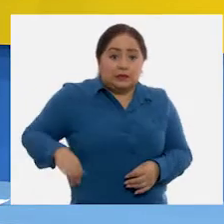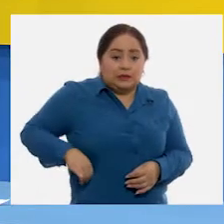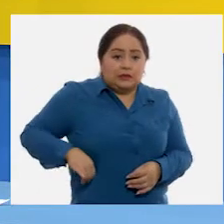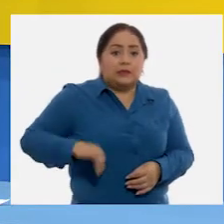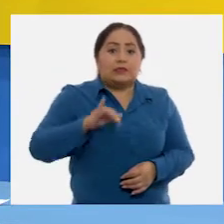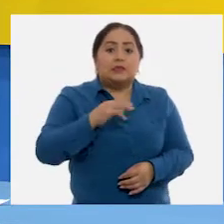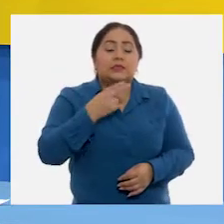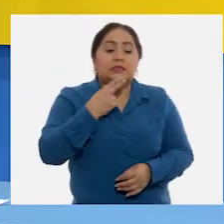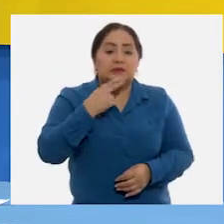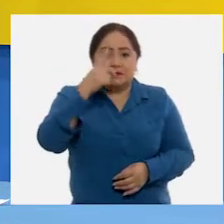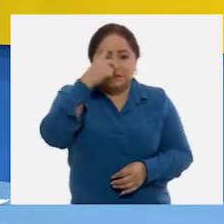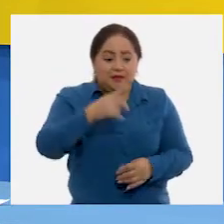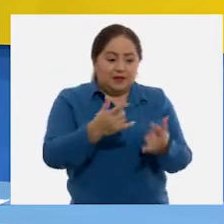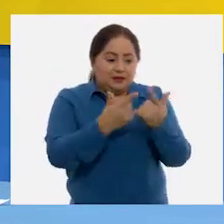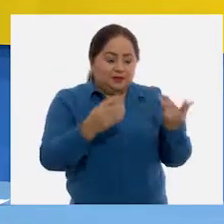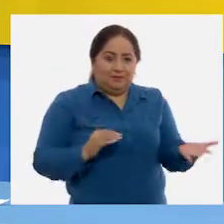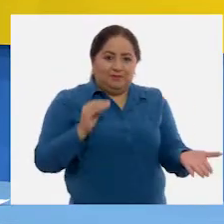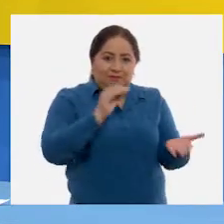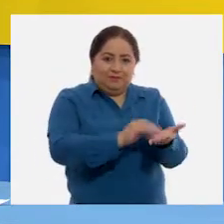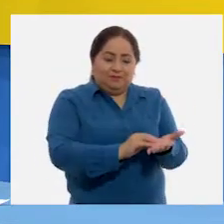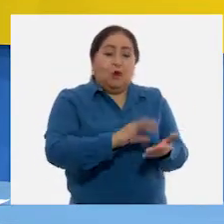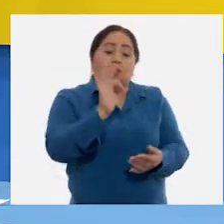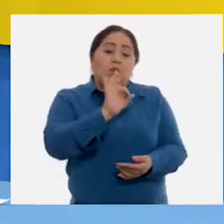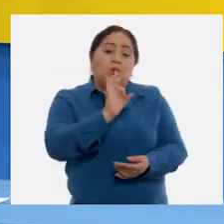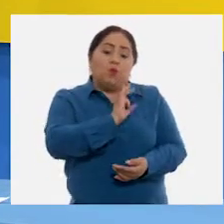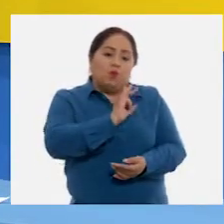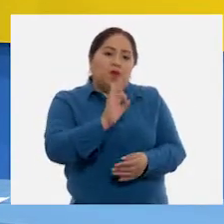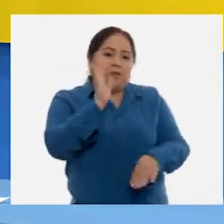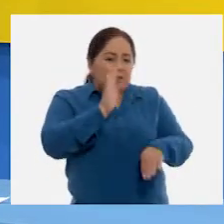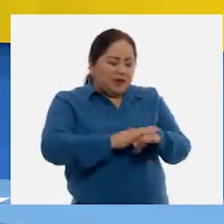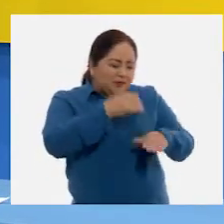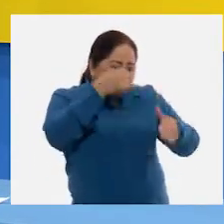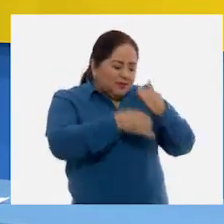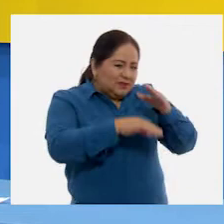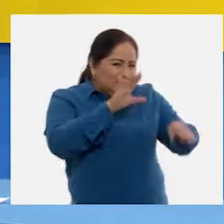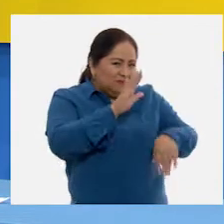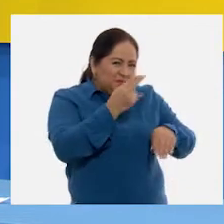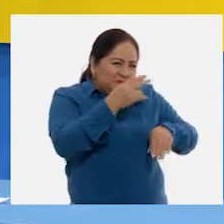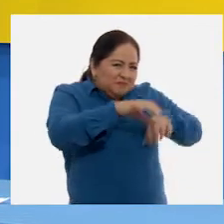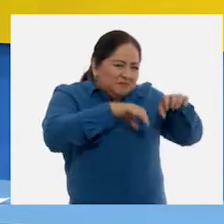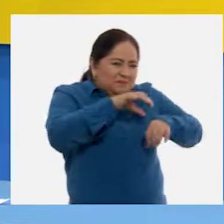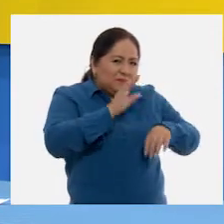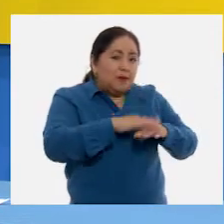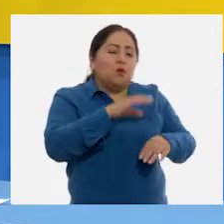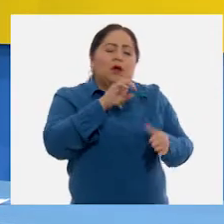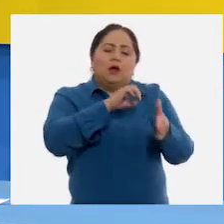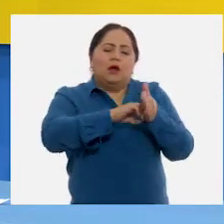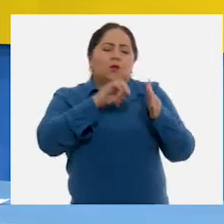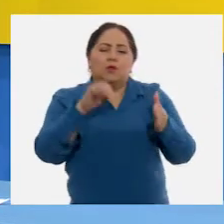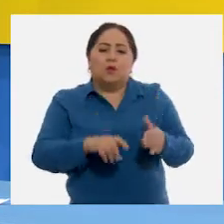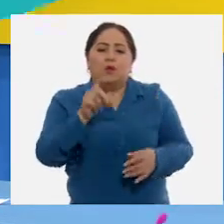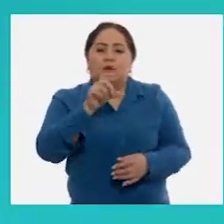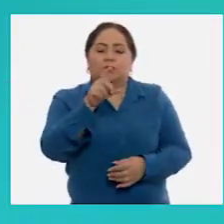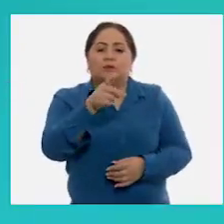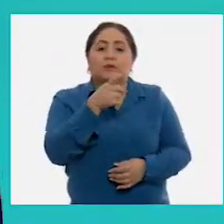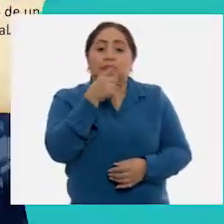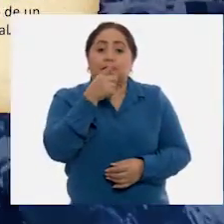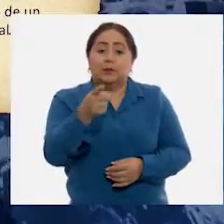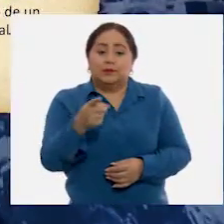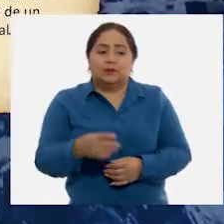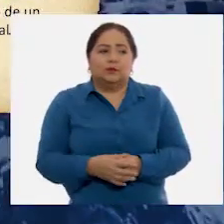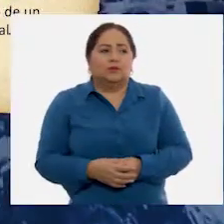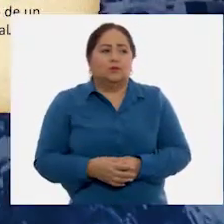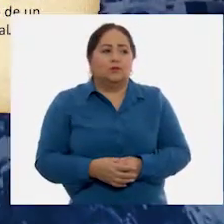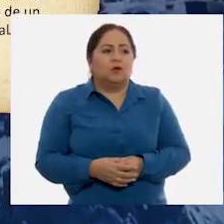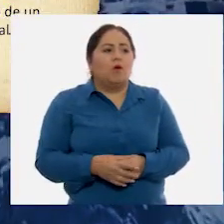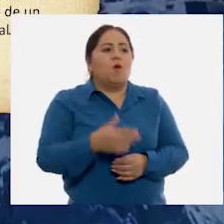sirve al propósito de nuestro texto, es posible indagar más sobre ellos. Por ejemplo, cuando dice,